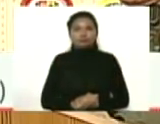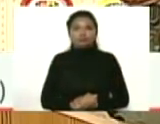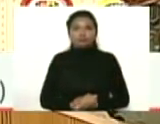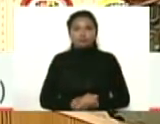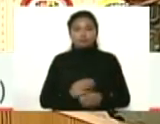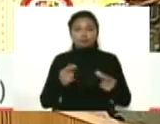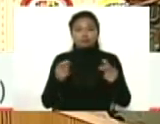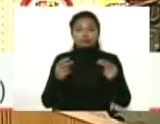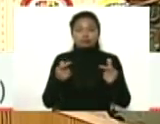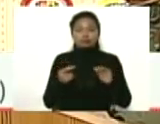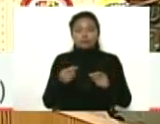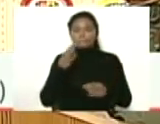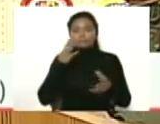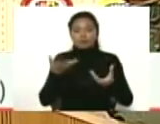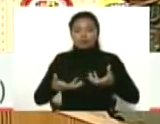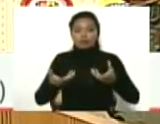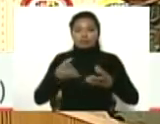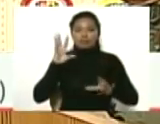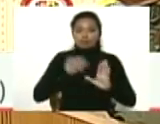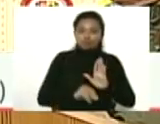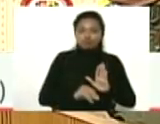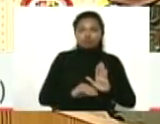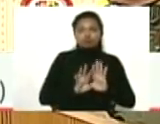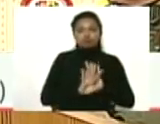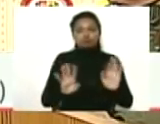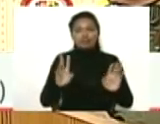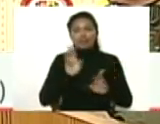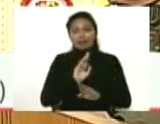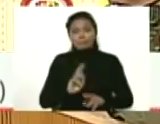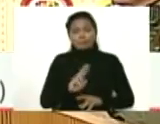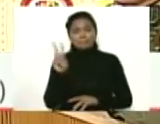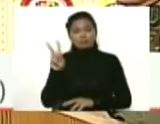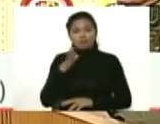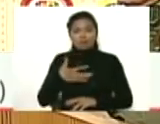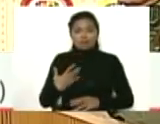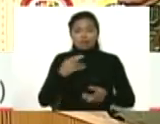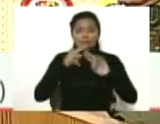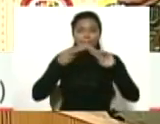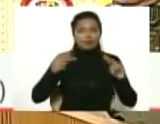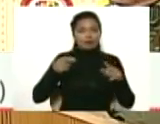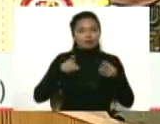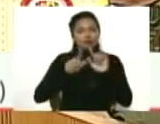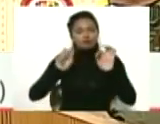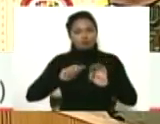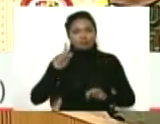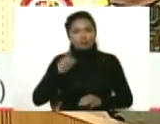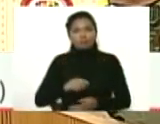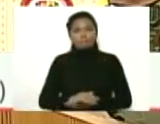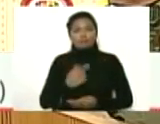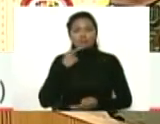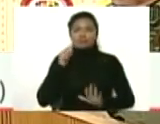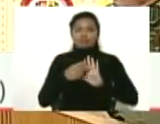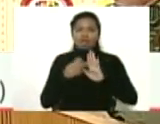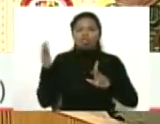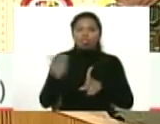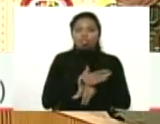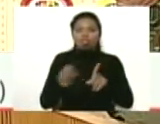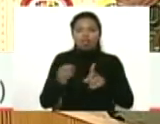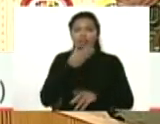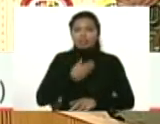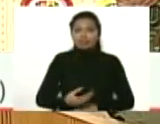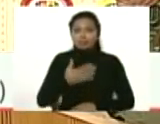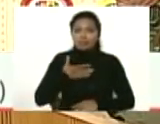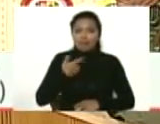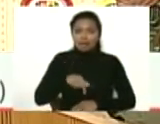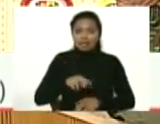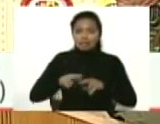Candelita que se prenda, candelita que se apaga. Venezuela quiere paz. Hay quienes quieren sabotear las navidades de